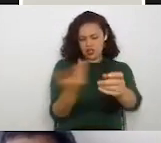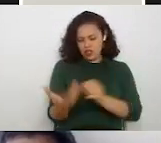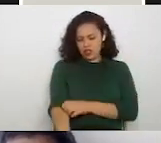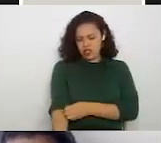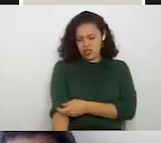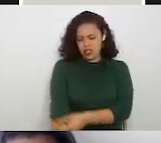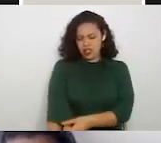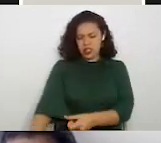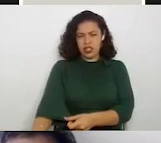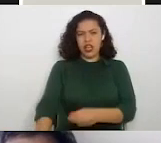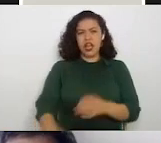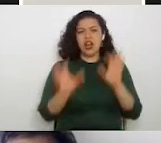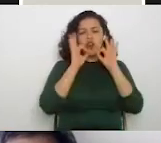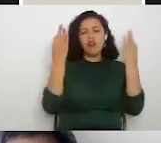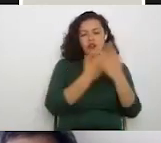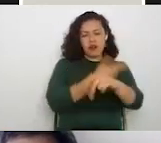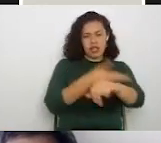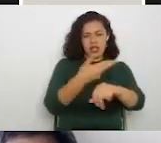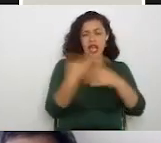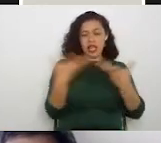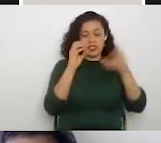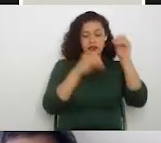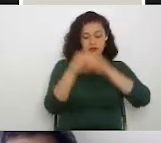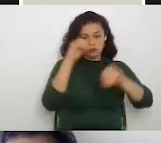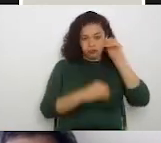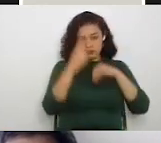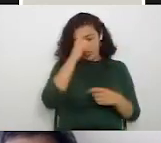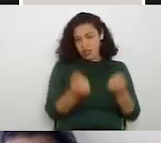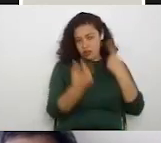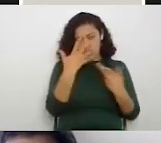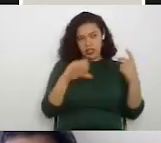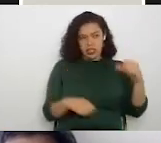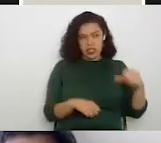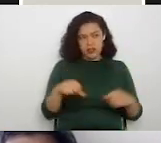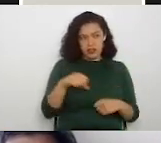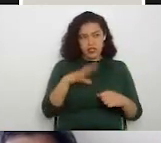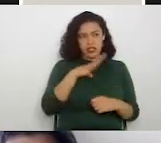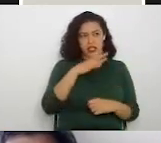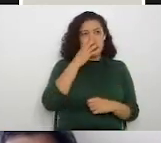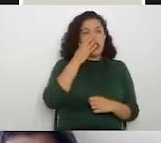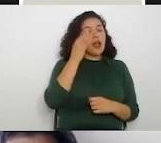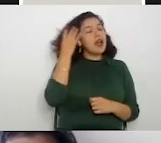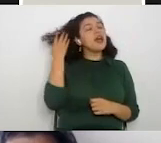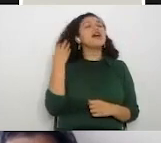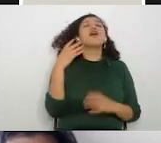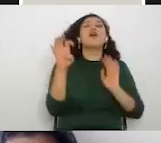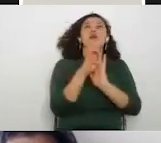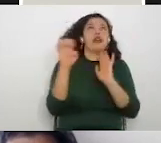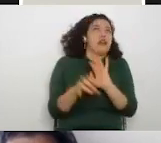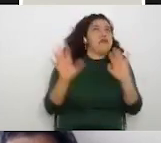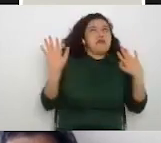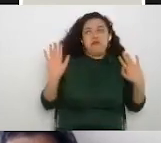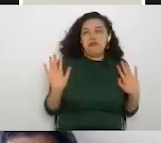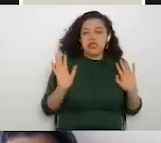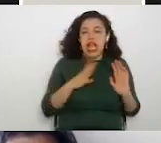formato del registro que se estaría empleando en algunas de las actividades, ¿no? Aquí en este caso, por ejemplo, a lo mejor tengamos una